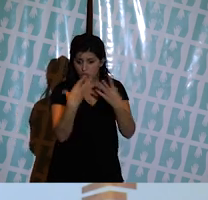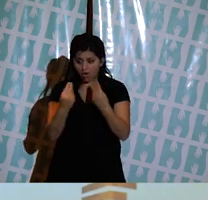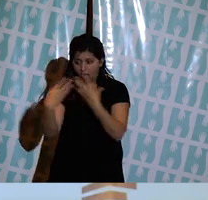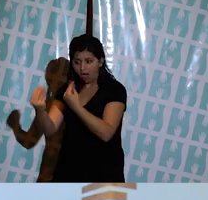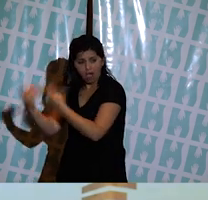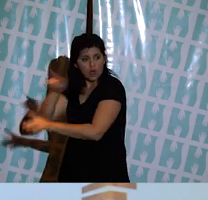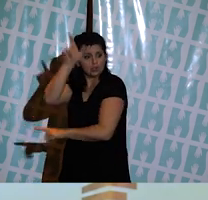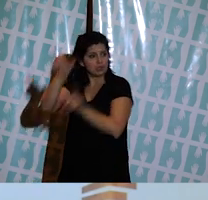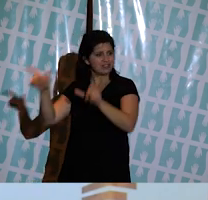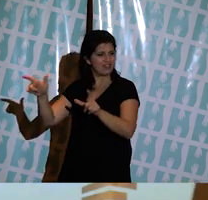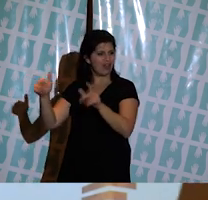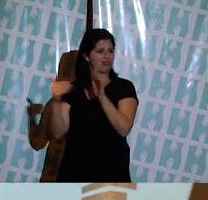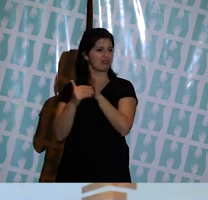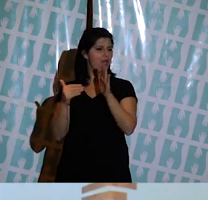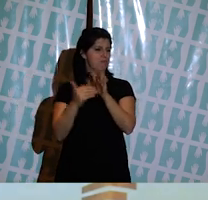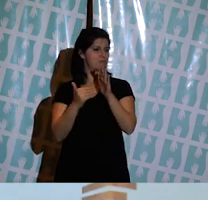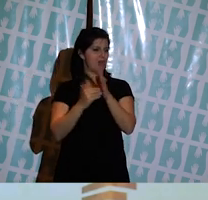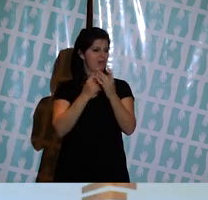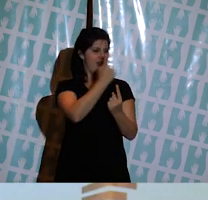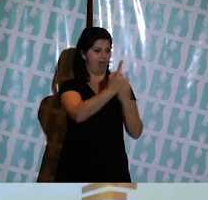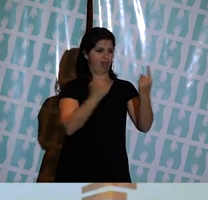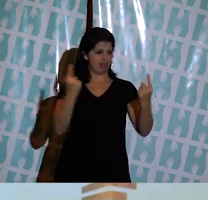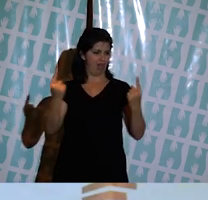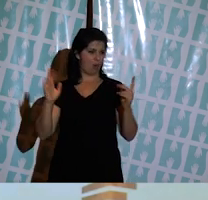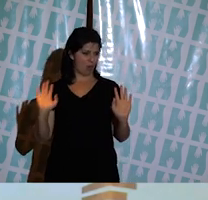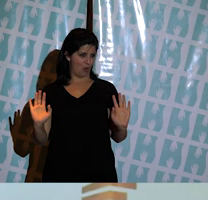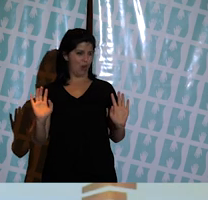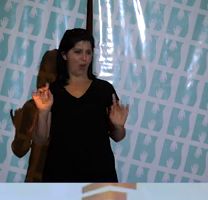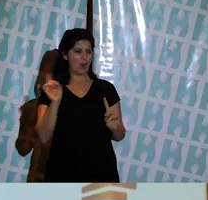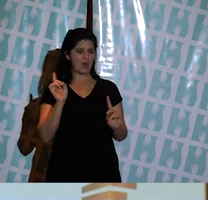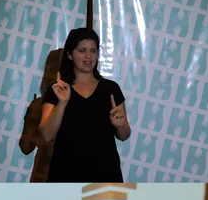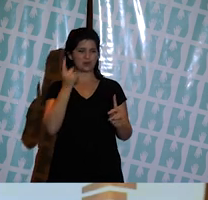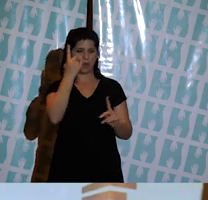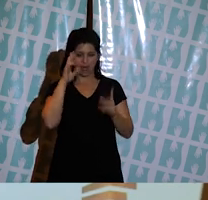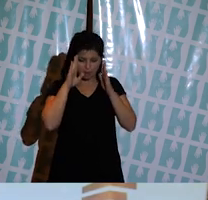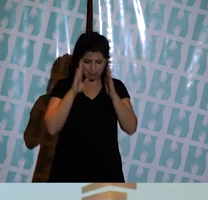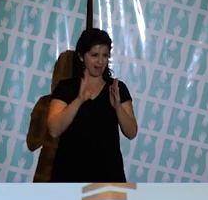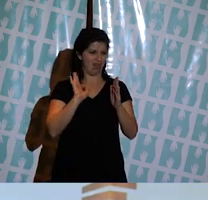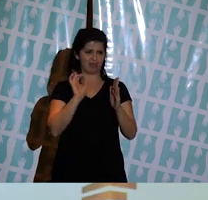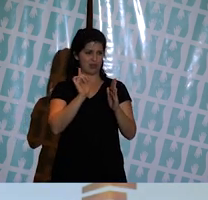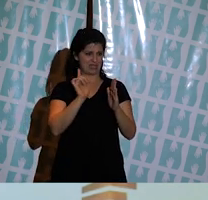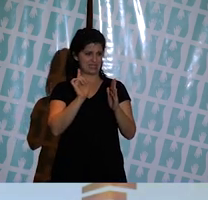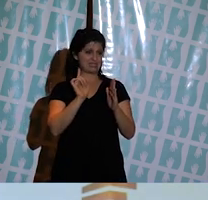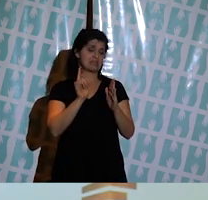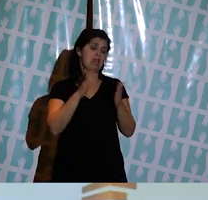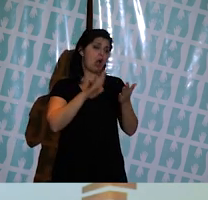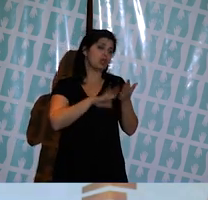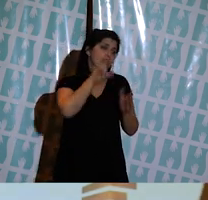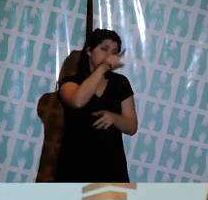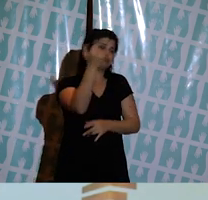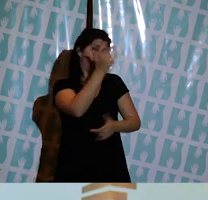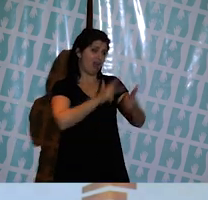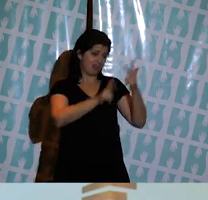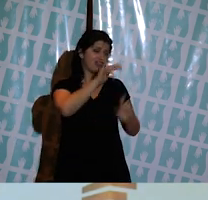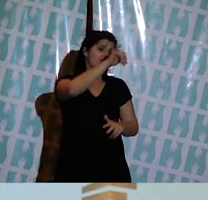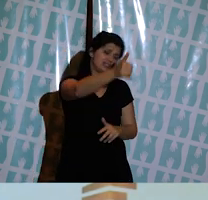depende de cómo lo hagamos, ¿no es cierto? No es tanto eso en mi mirada en ese sentido. Y con respecto a lo que usted dice, por supuesto que sí, pero no